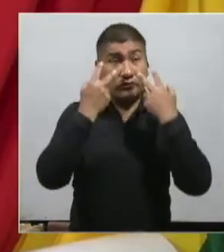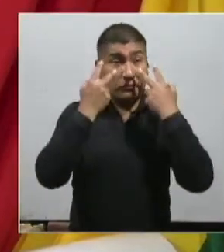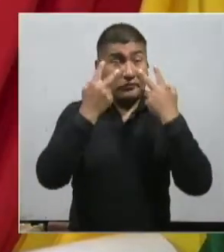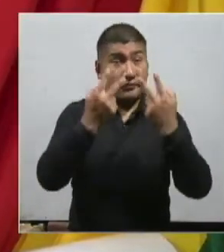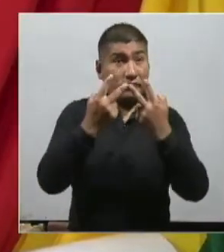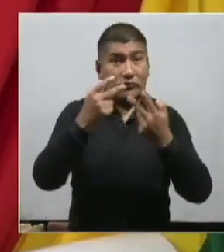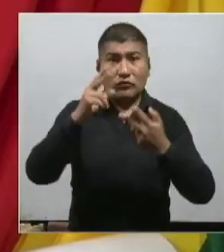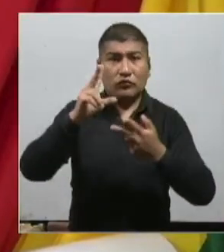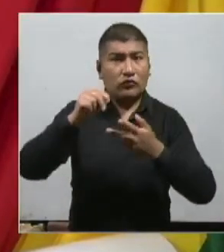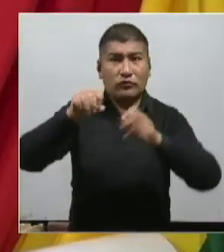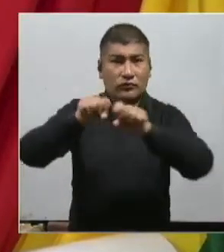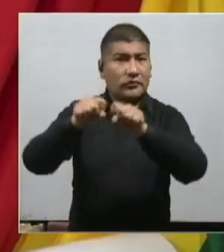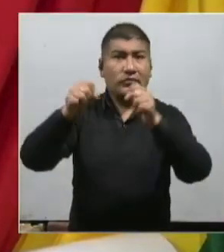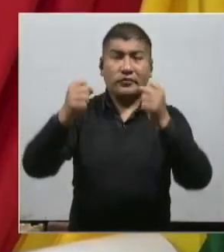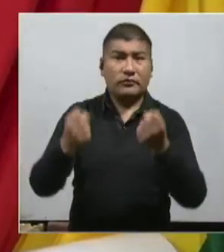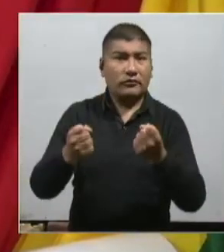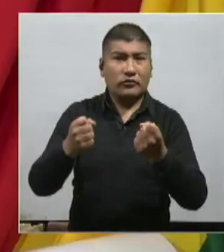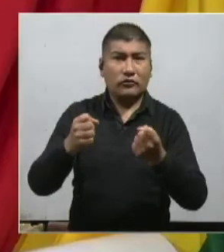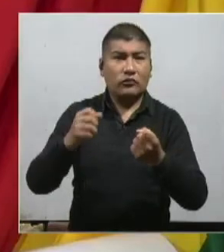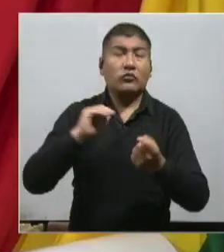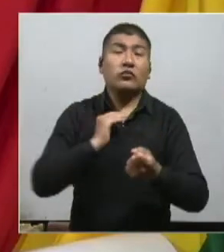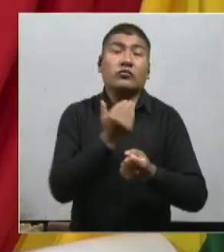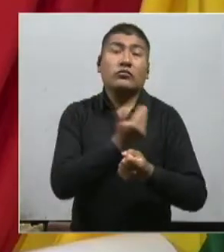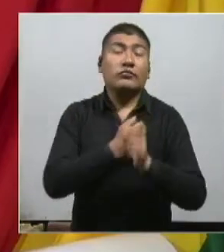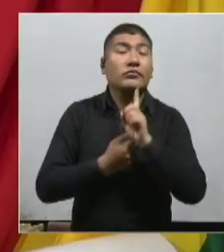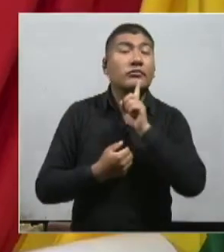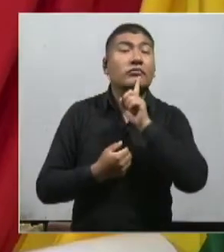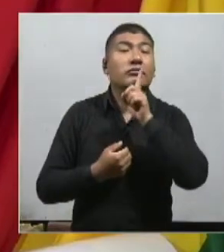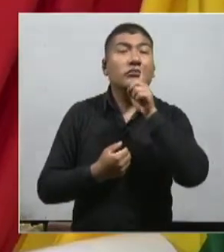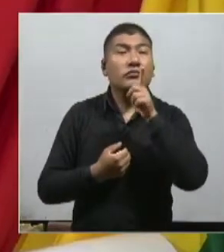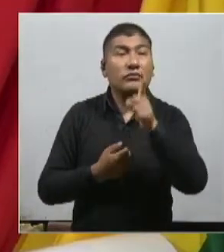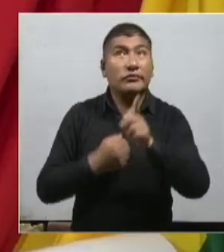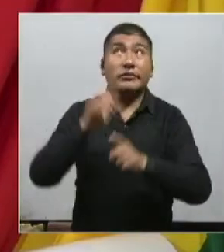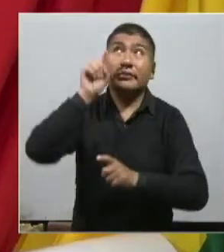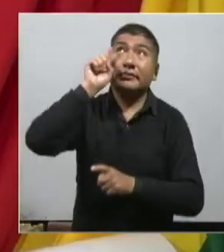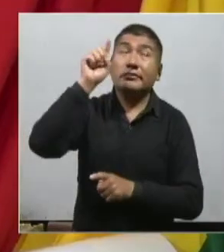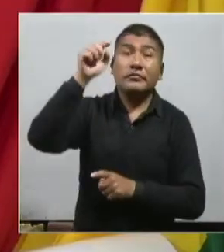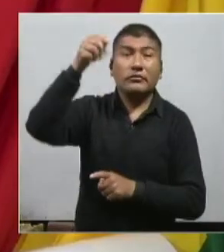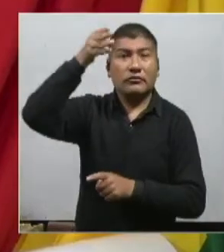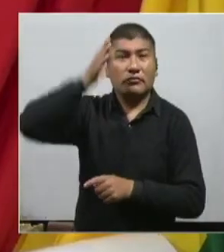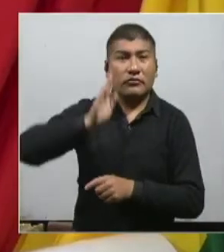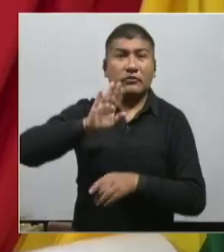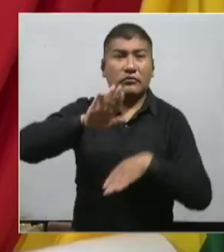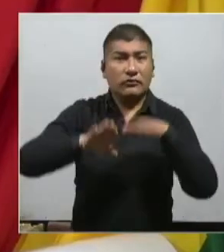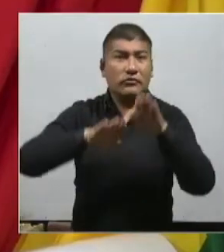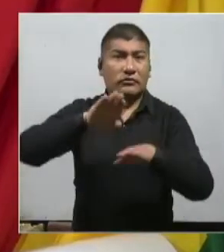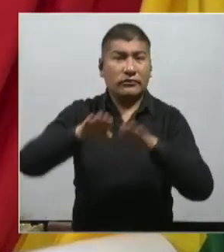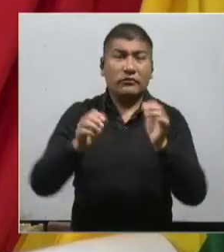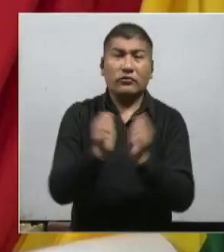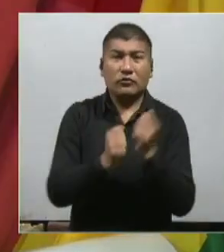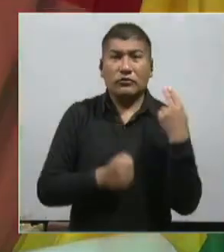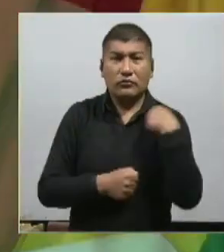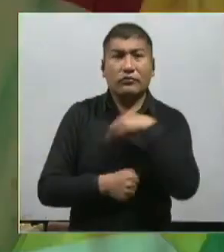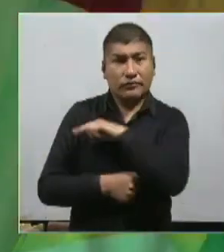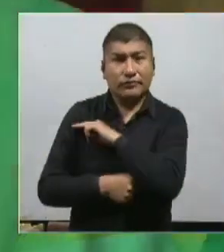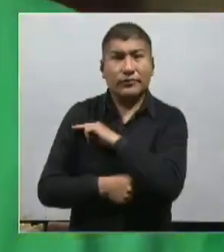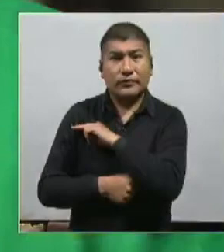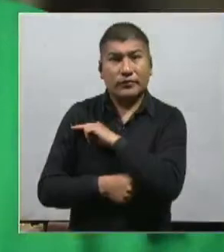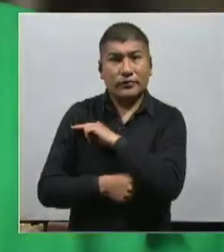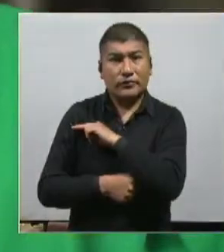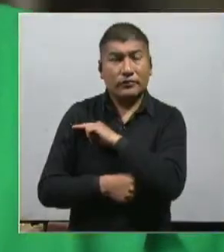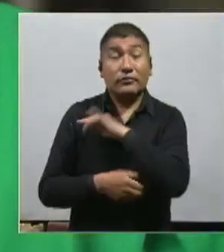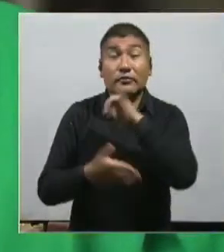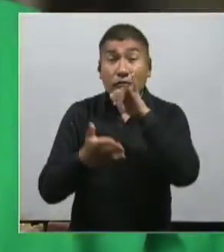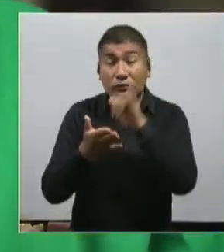no debe quebrantar nuestra seguridad en ese Dios que camina con nosotros. Por